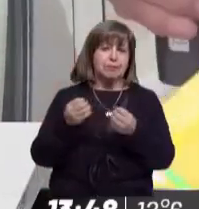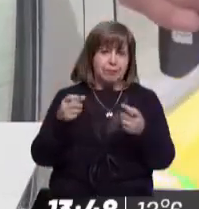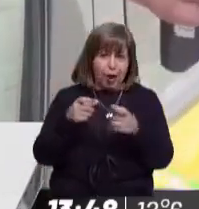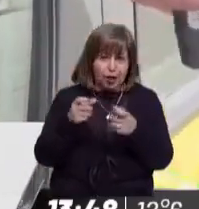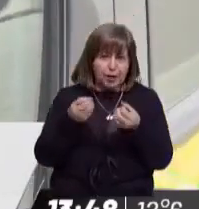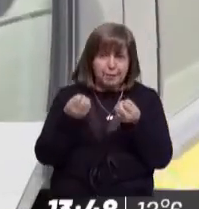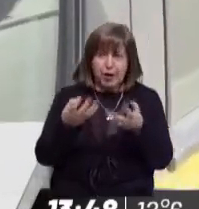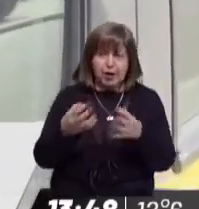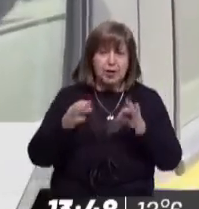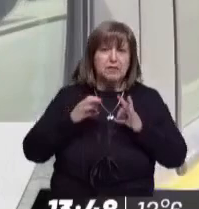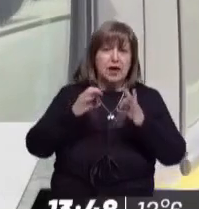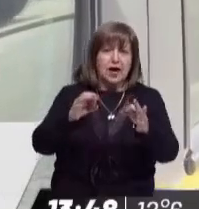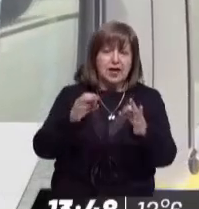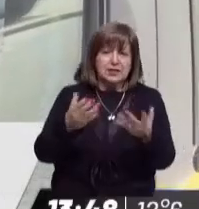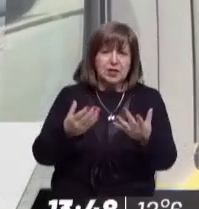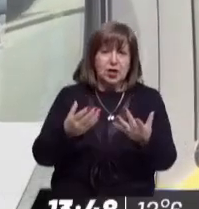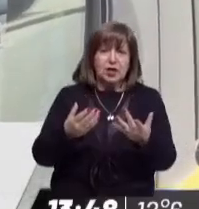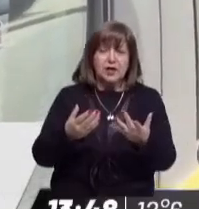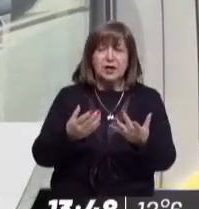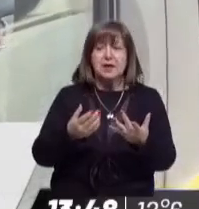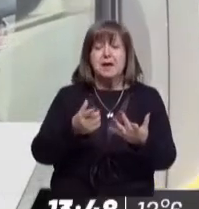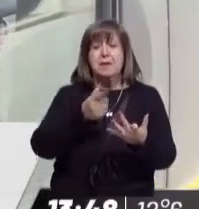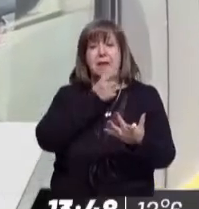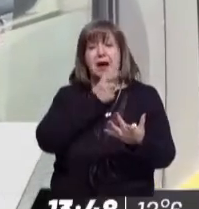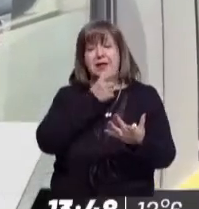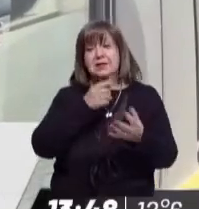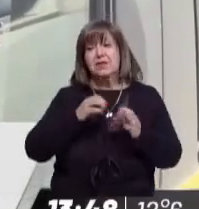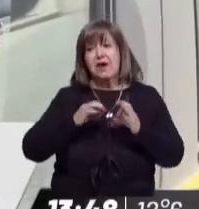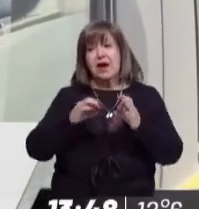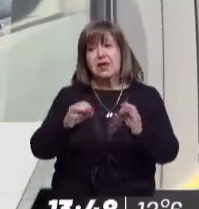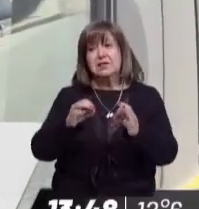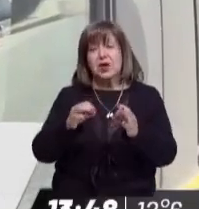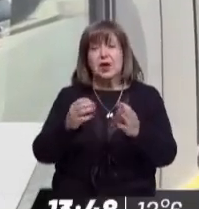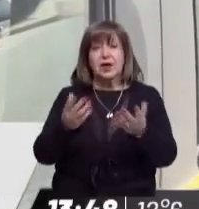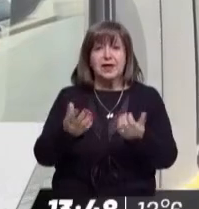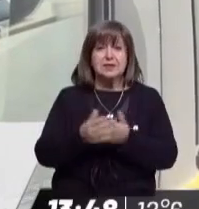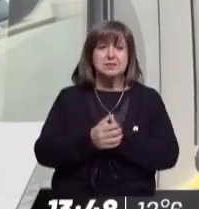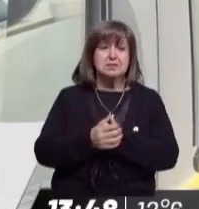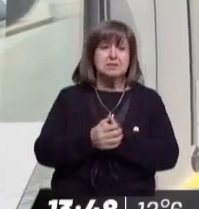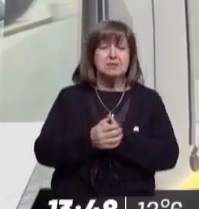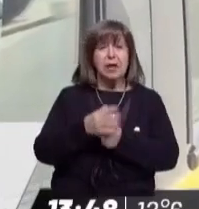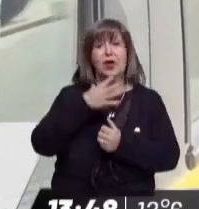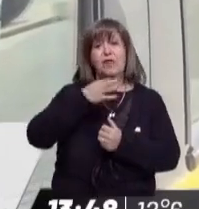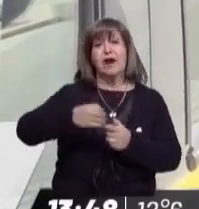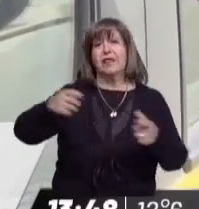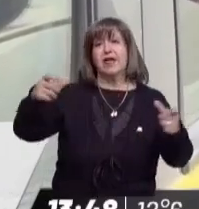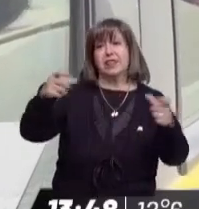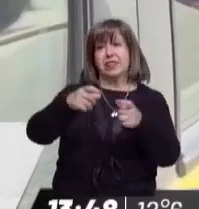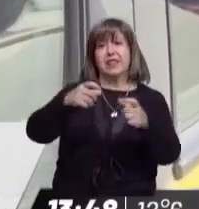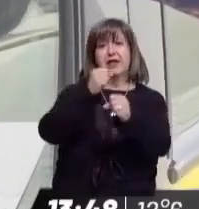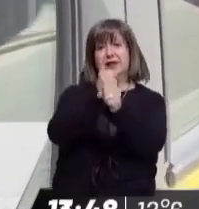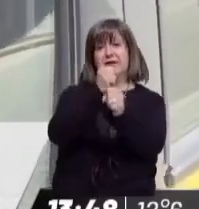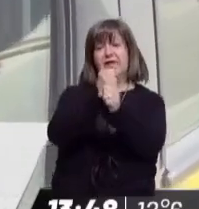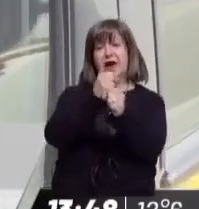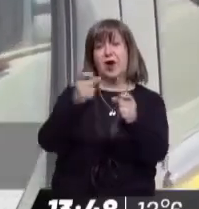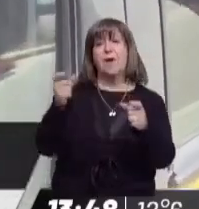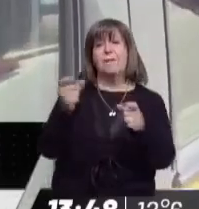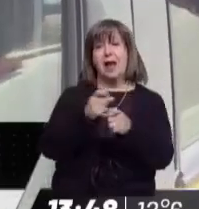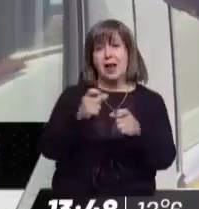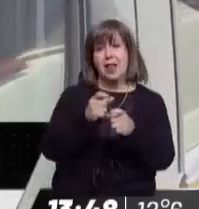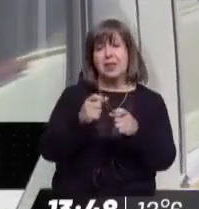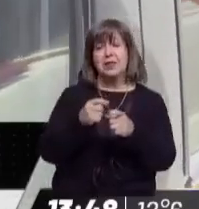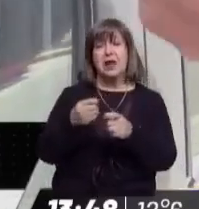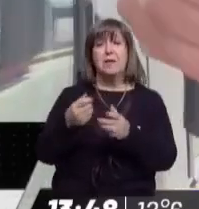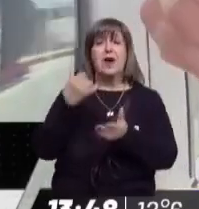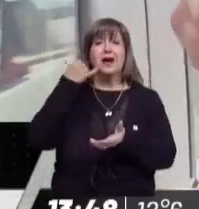el marco de las vacaciones? Puede ser el marco de las vacaciones. Pero se ha bajado bastante el trabajo por las